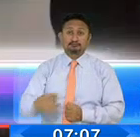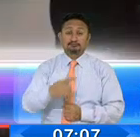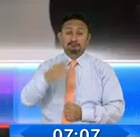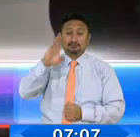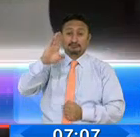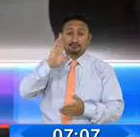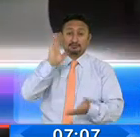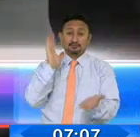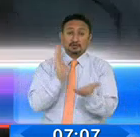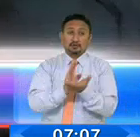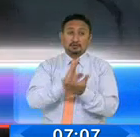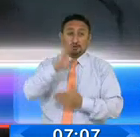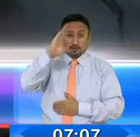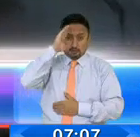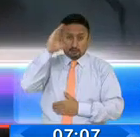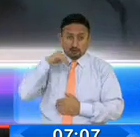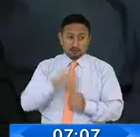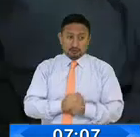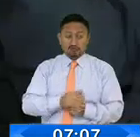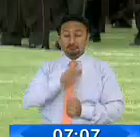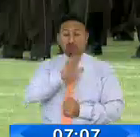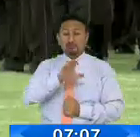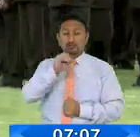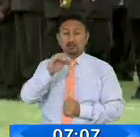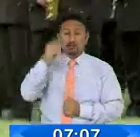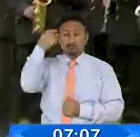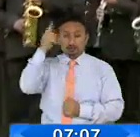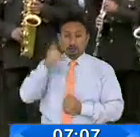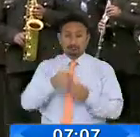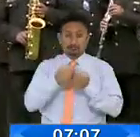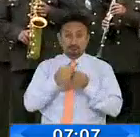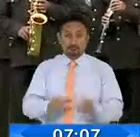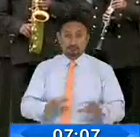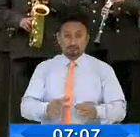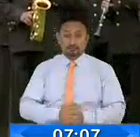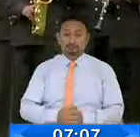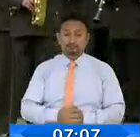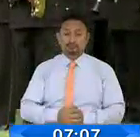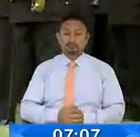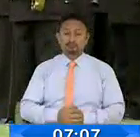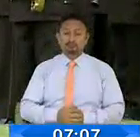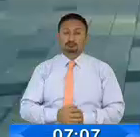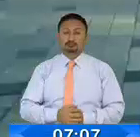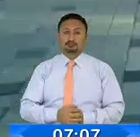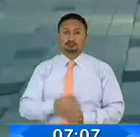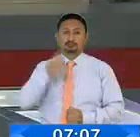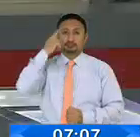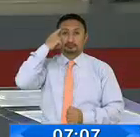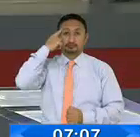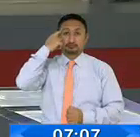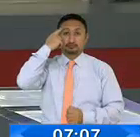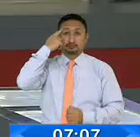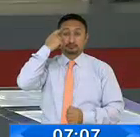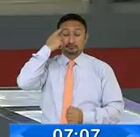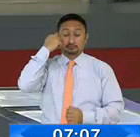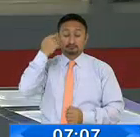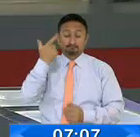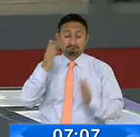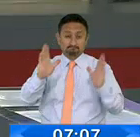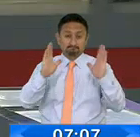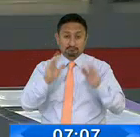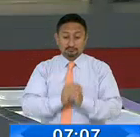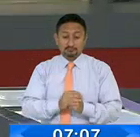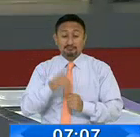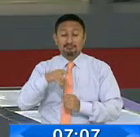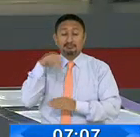ISPOL en alrededor de 500 millones de dólares, informó Héctor Romero. Preste atención, la pobreza